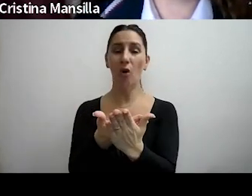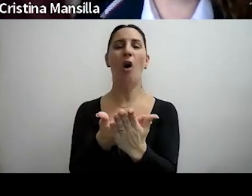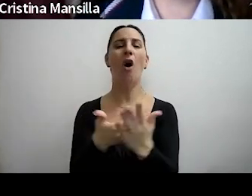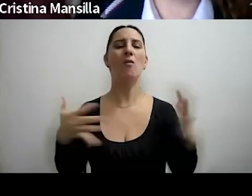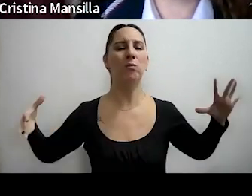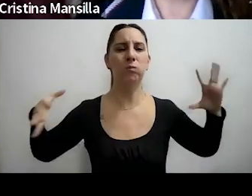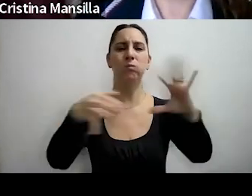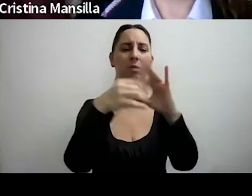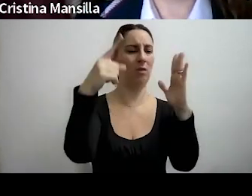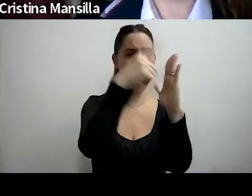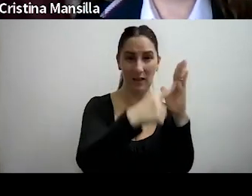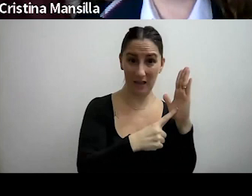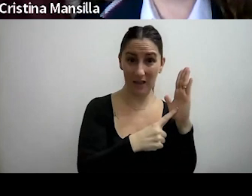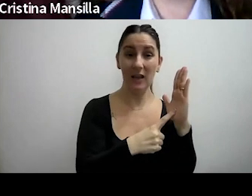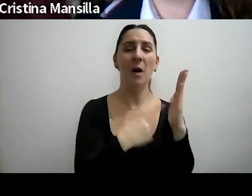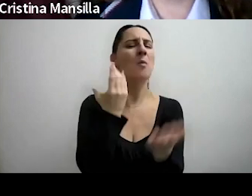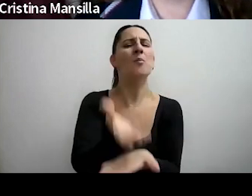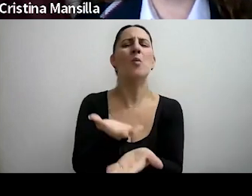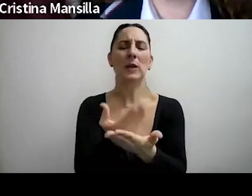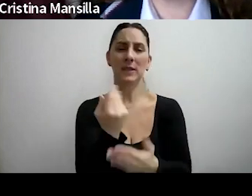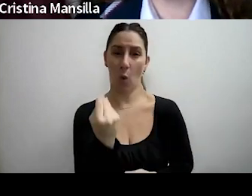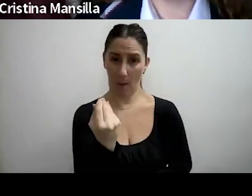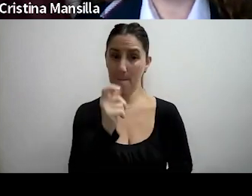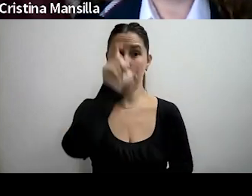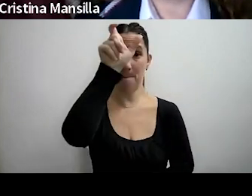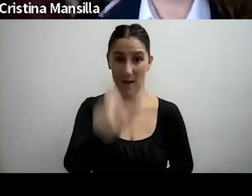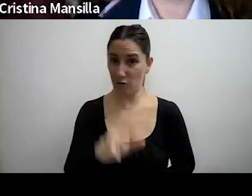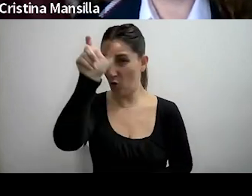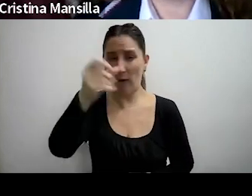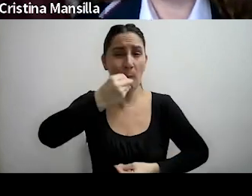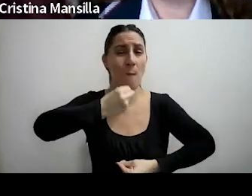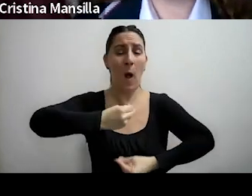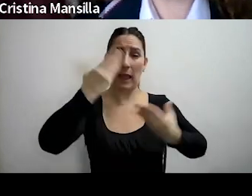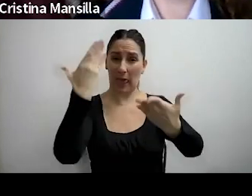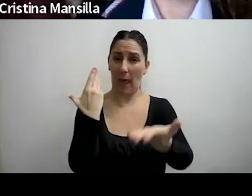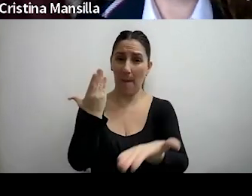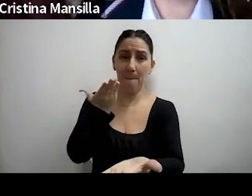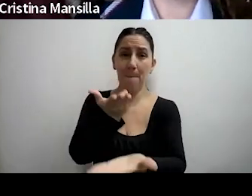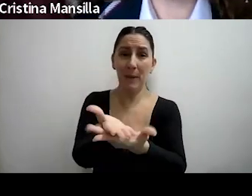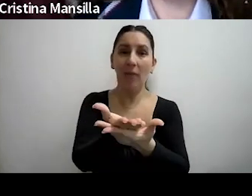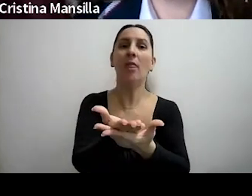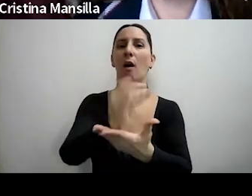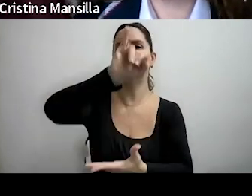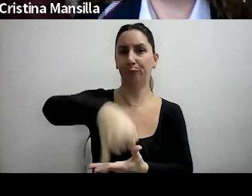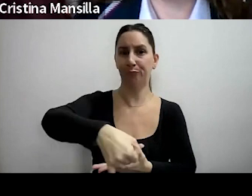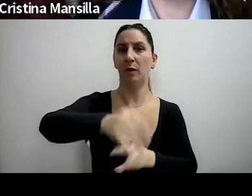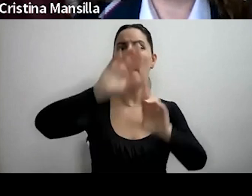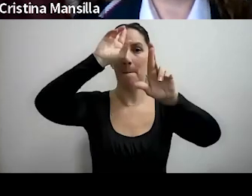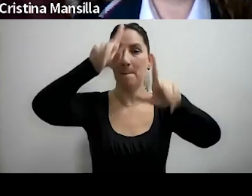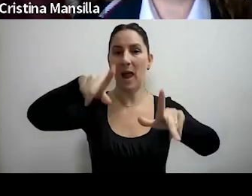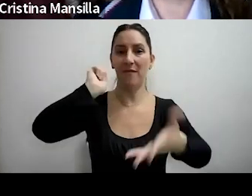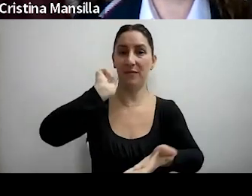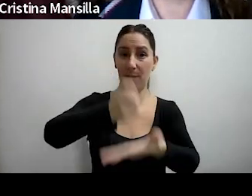requisitos, lo que propone es que toda persona que solicite la adhesión a este plan de